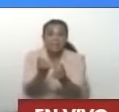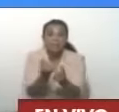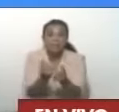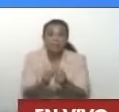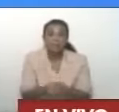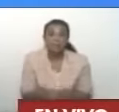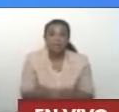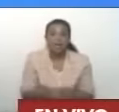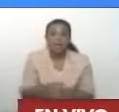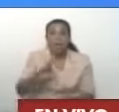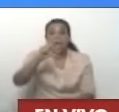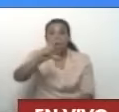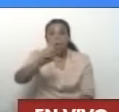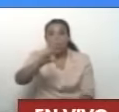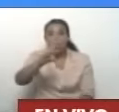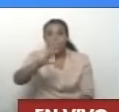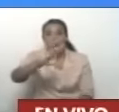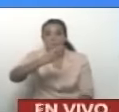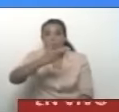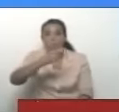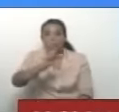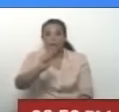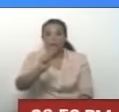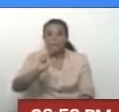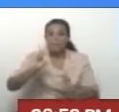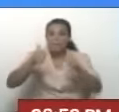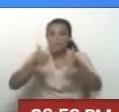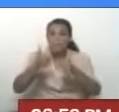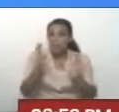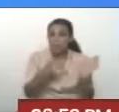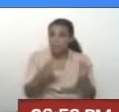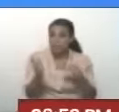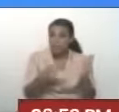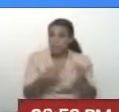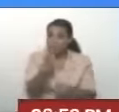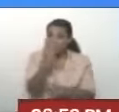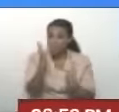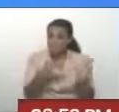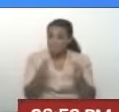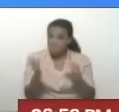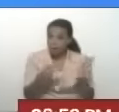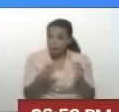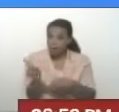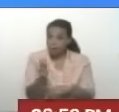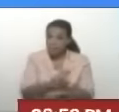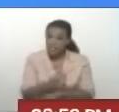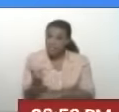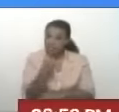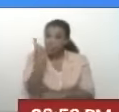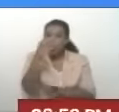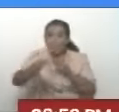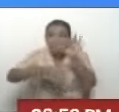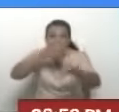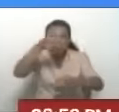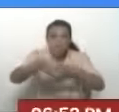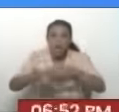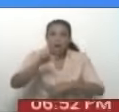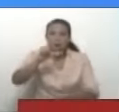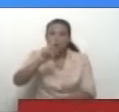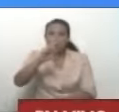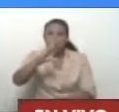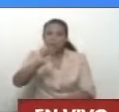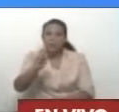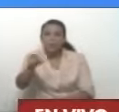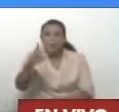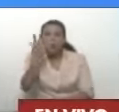llamado Lucas, que vamos a arrancar el 1 de marzo. Ya haremos un programa solo para explicar Lucas, cómo